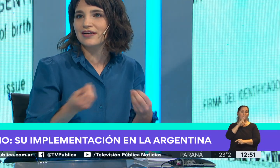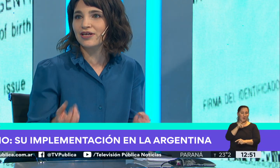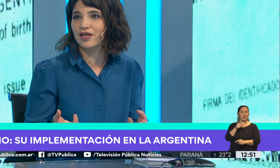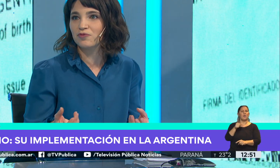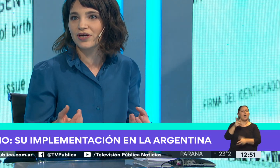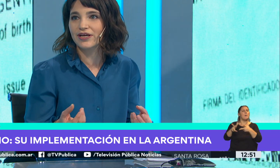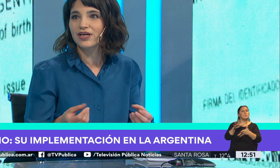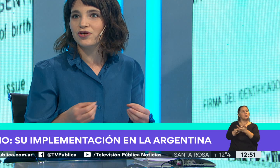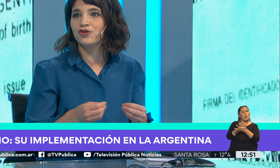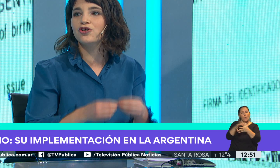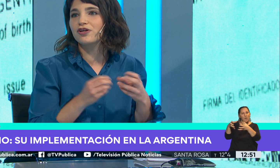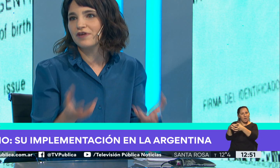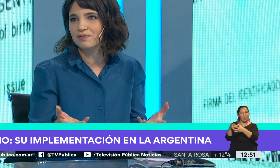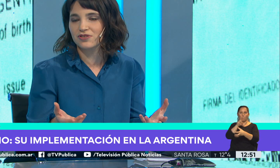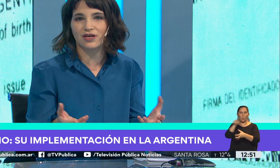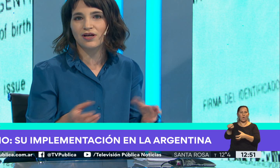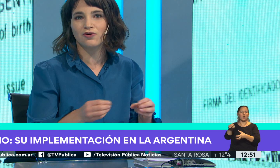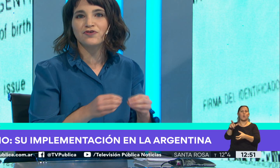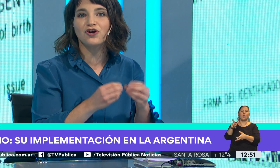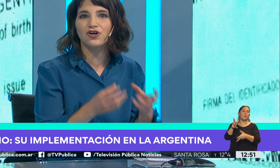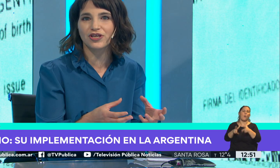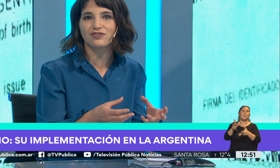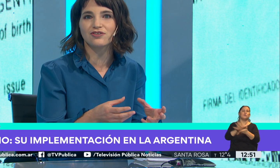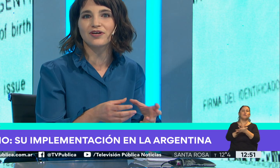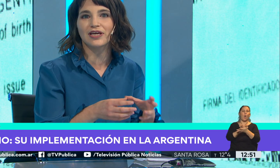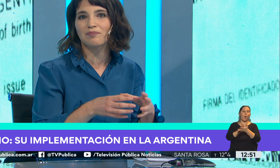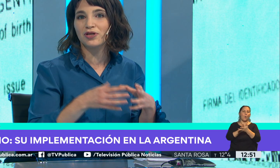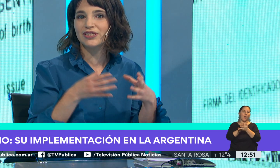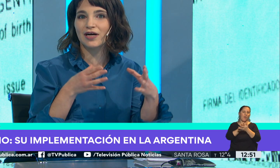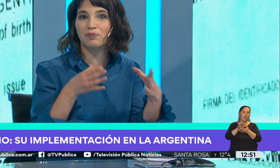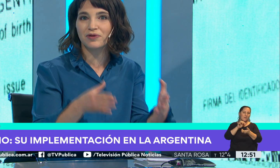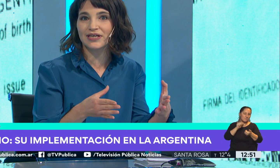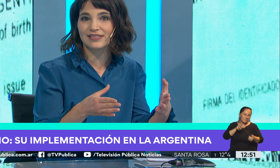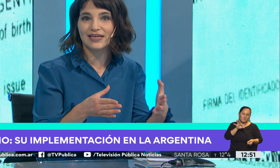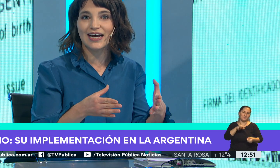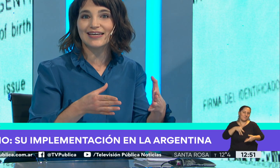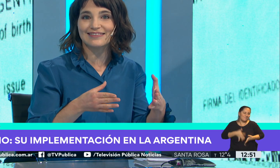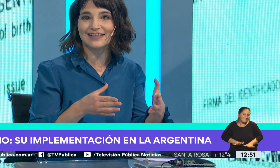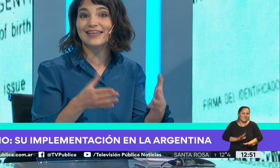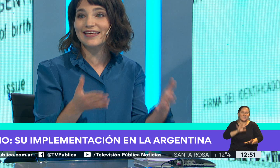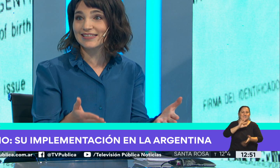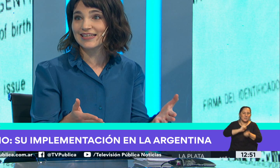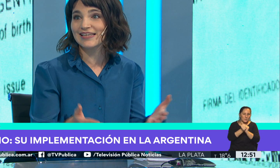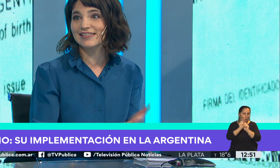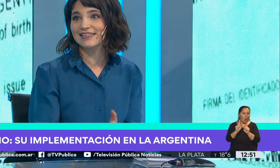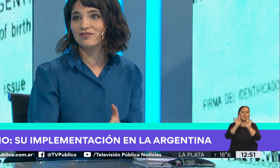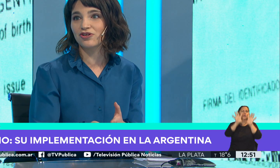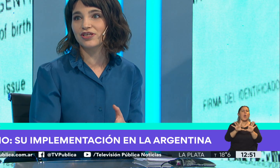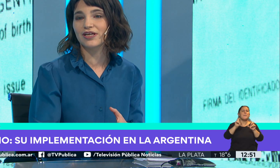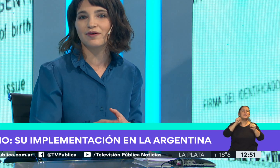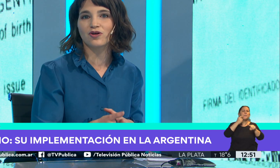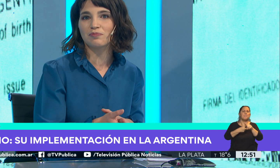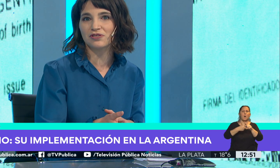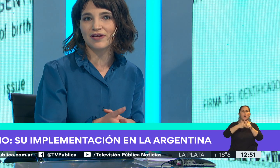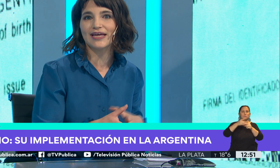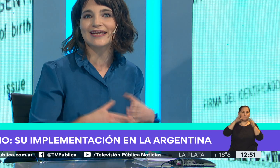la categoría de mujer no nos referimos a algo biológico, sino que las políticas públicas que están dirigidas hacia ese sector tienen